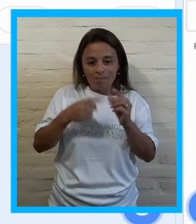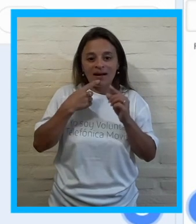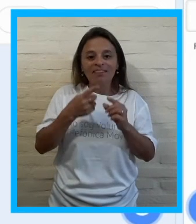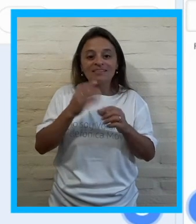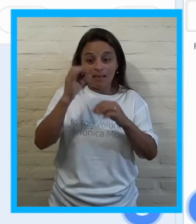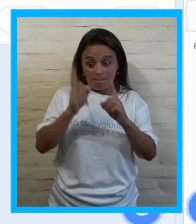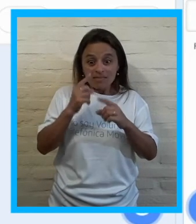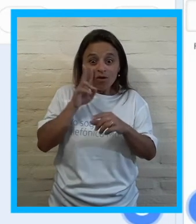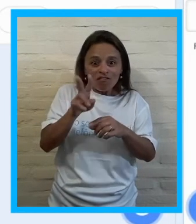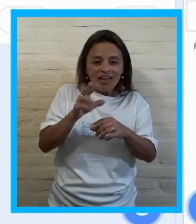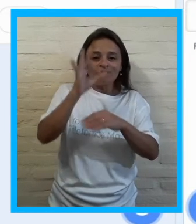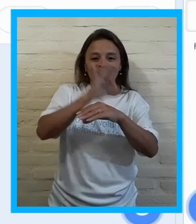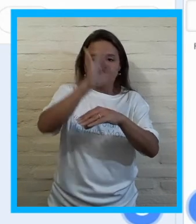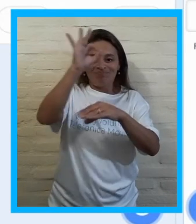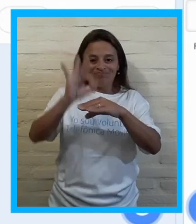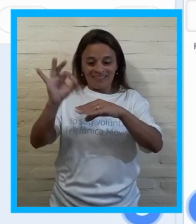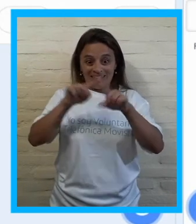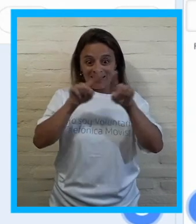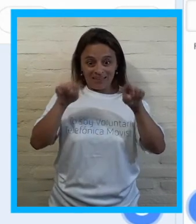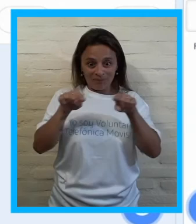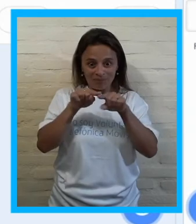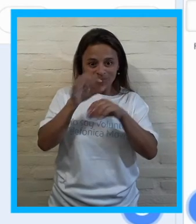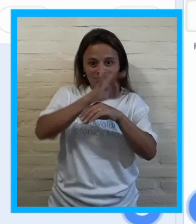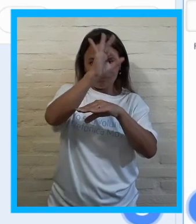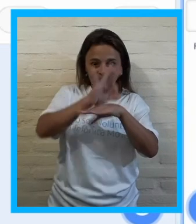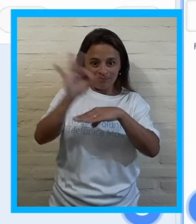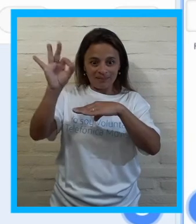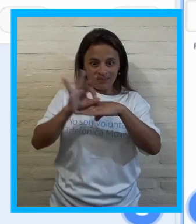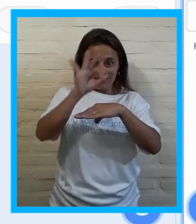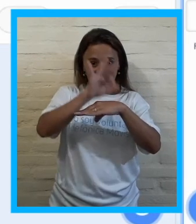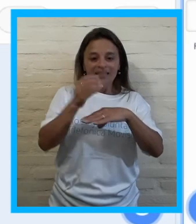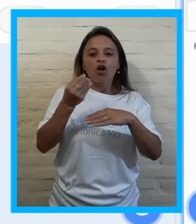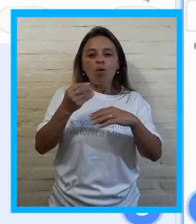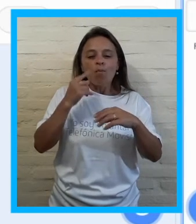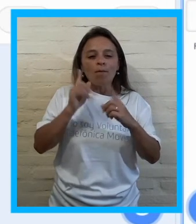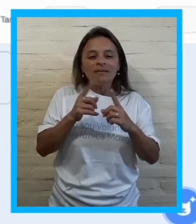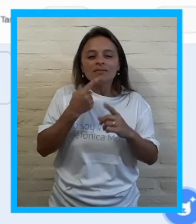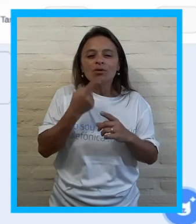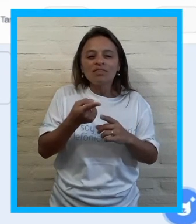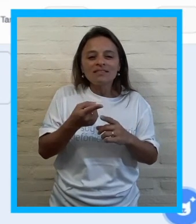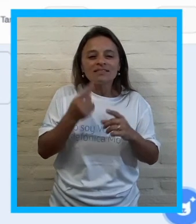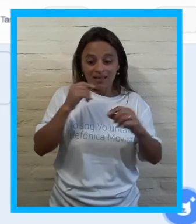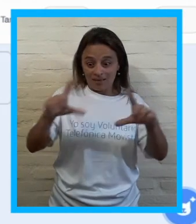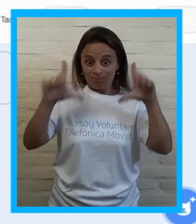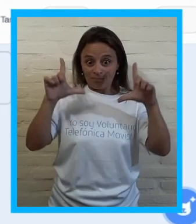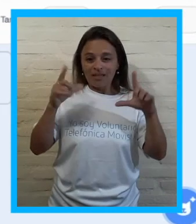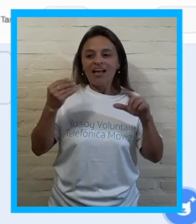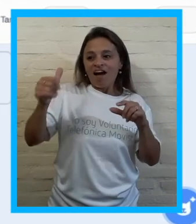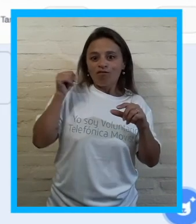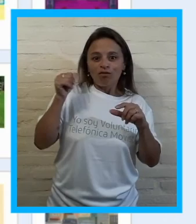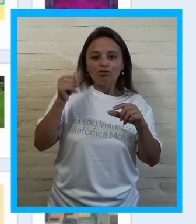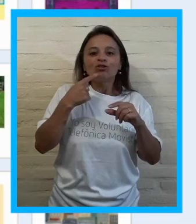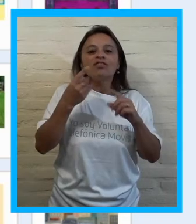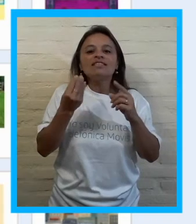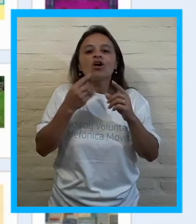vamos a chequear que la pelota rebote tanto en los bordes como en la nave. Y ahora vamos al escenario. En este caso voy a elegir un fondo que